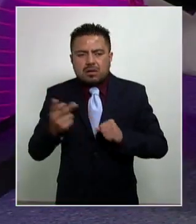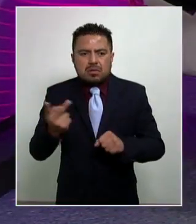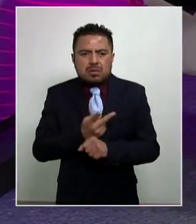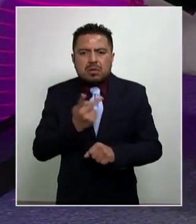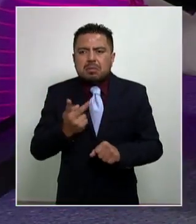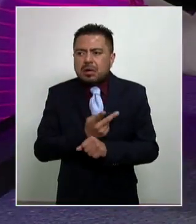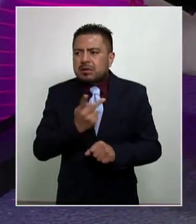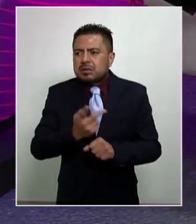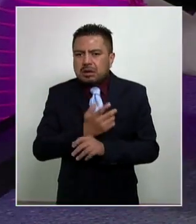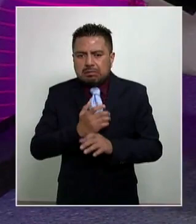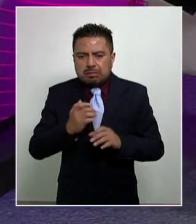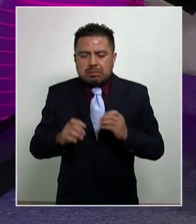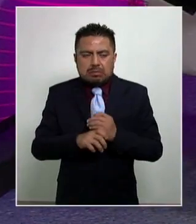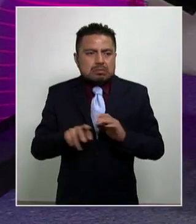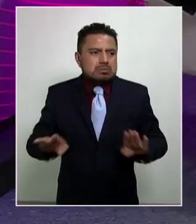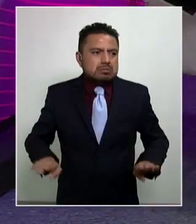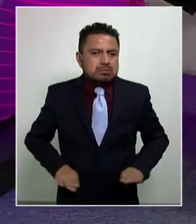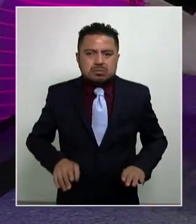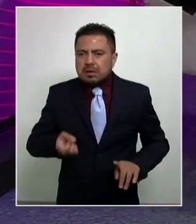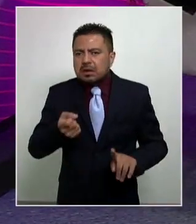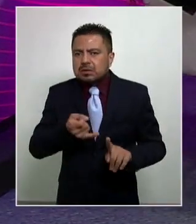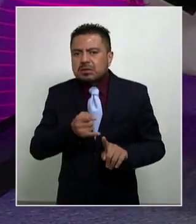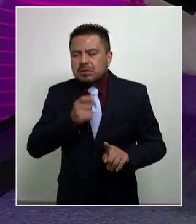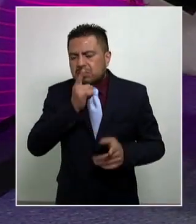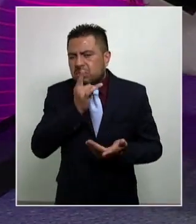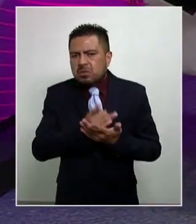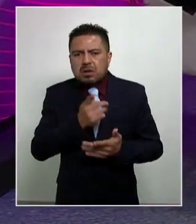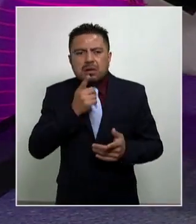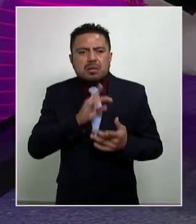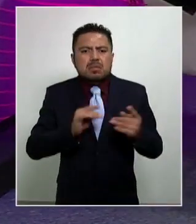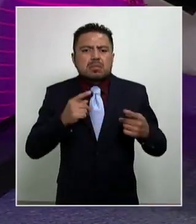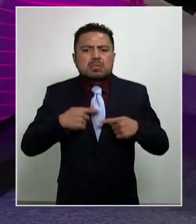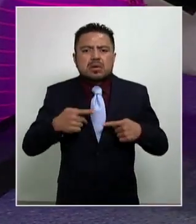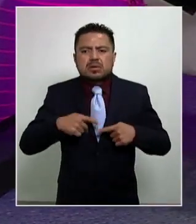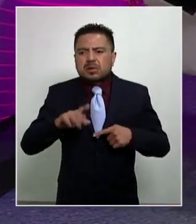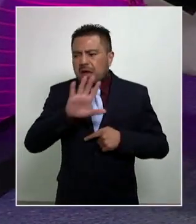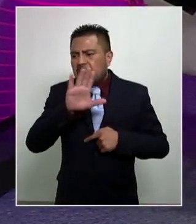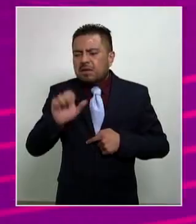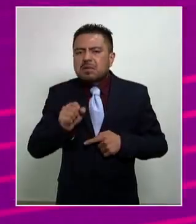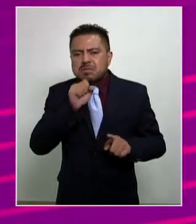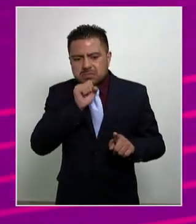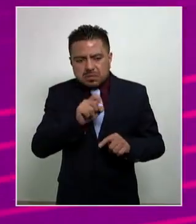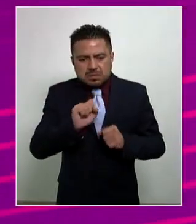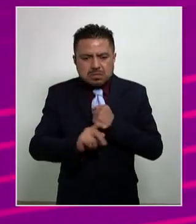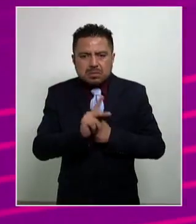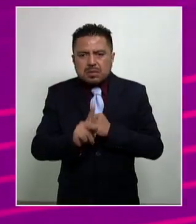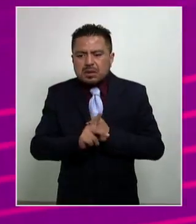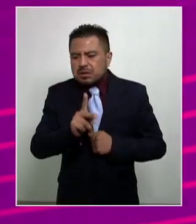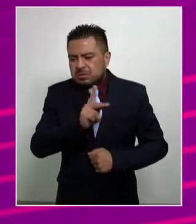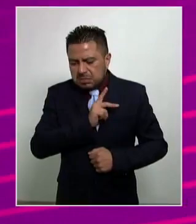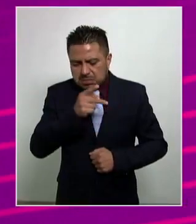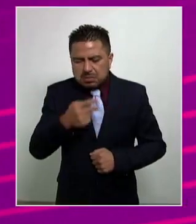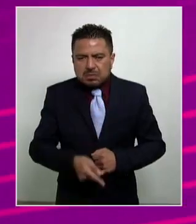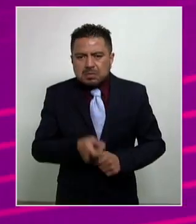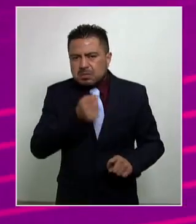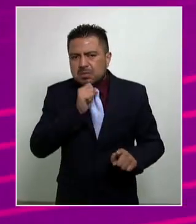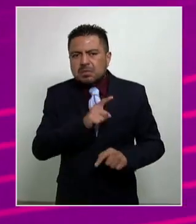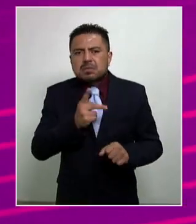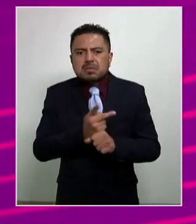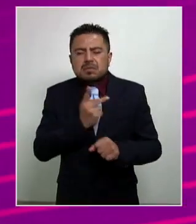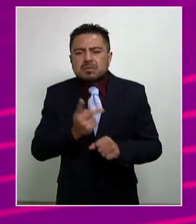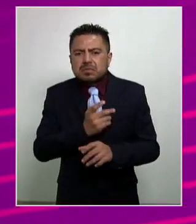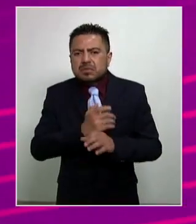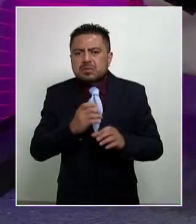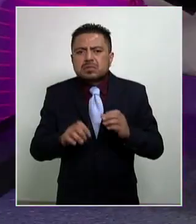semejantes. Digo, y no digamos solamente de personas africanas, ¿no? En nuestro mismo país ocurren fenómenos de esta naturaleza. Entonces, la manera de